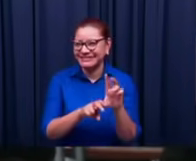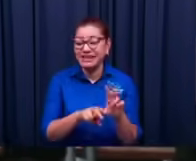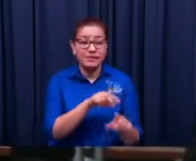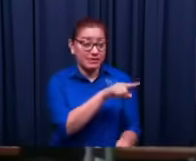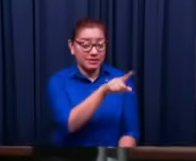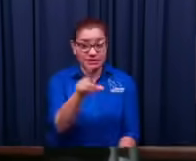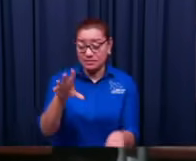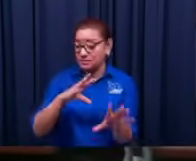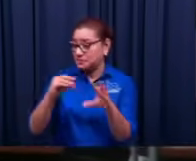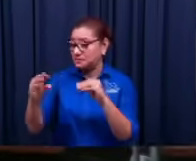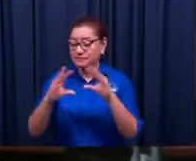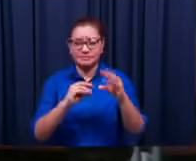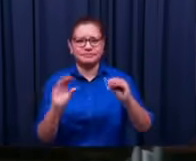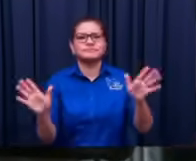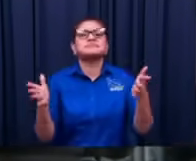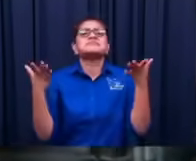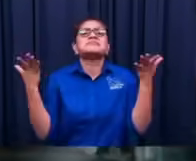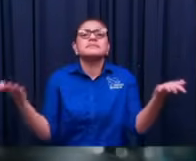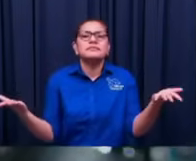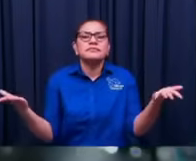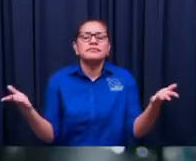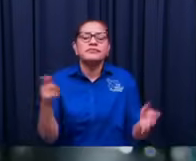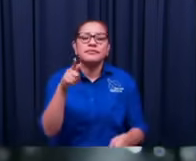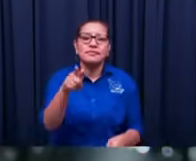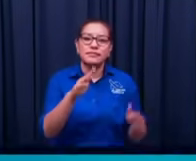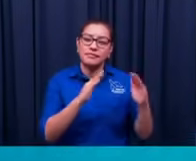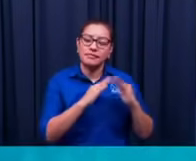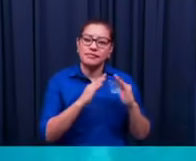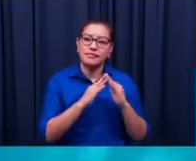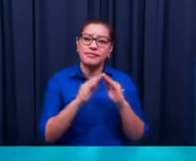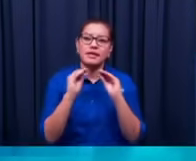preguntando. ¿Quién te enseñó cómo llevar tu casa?